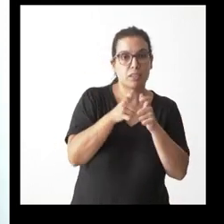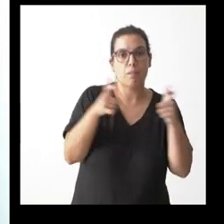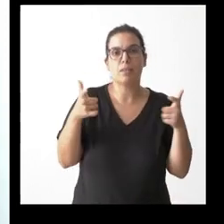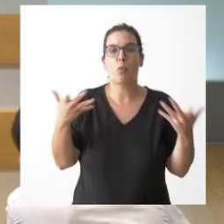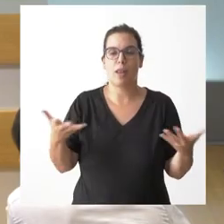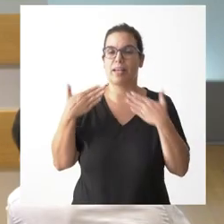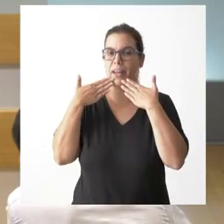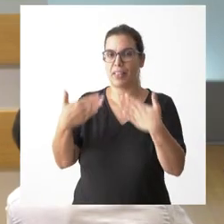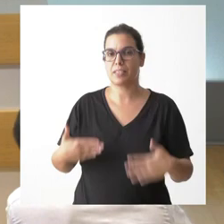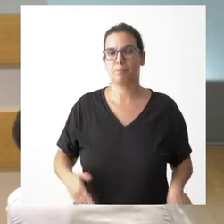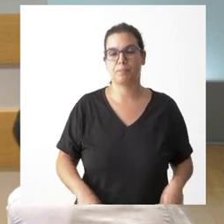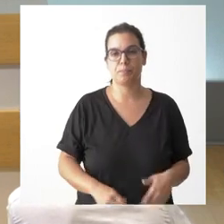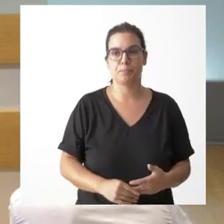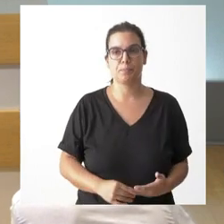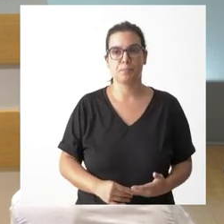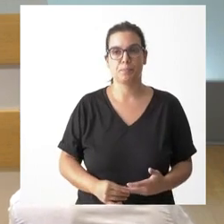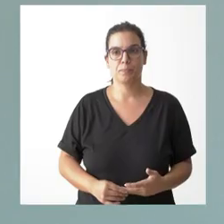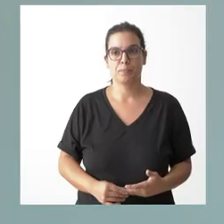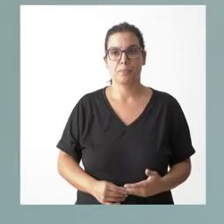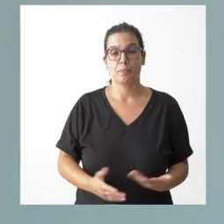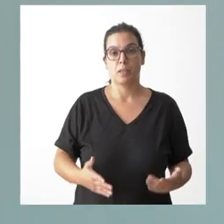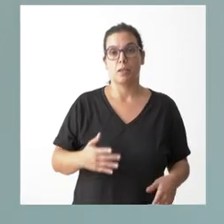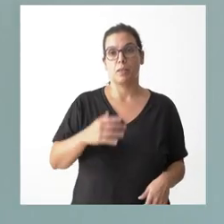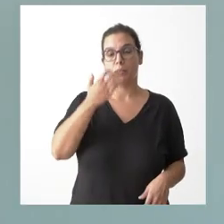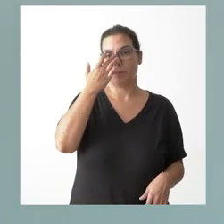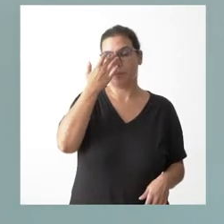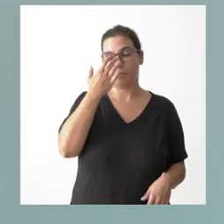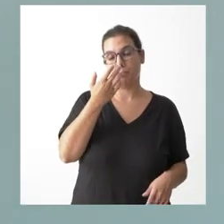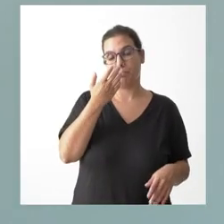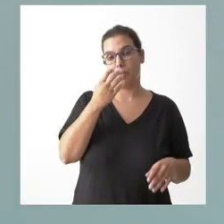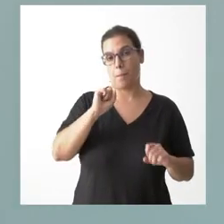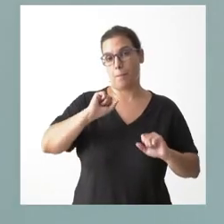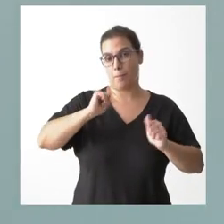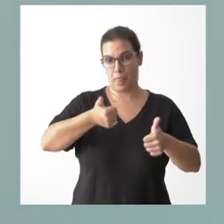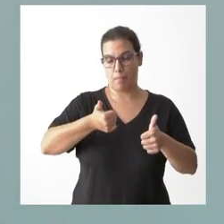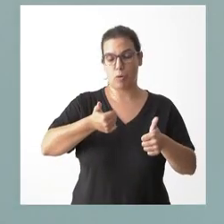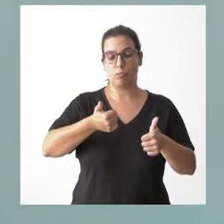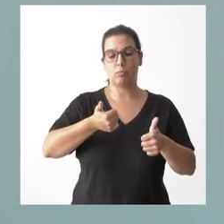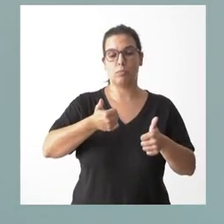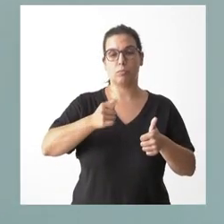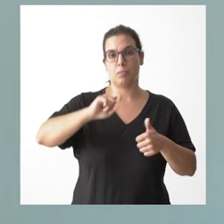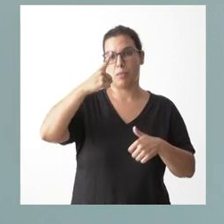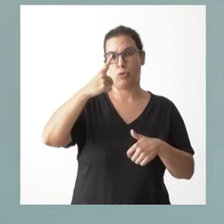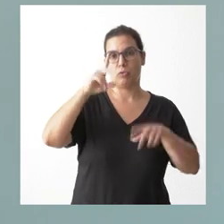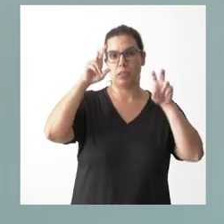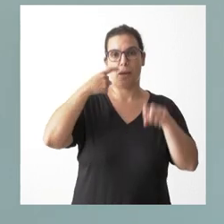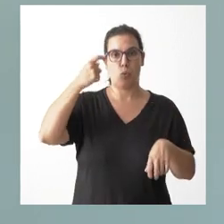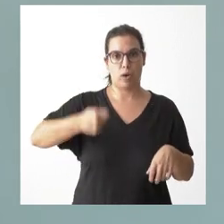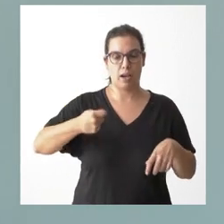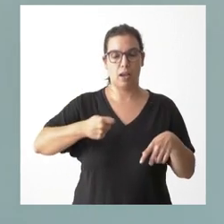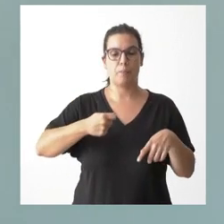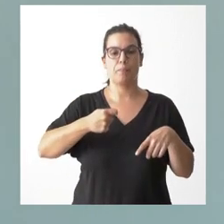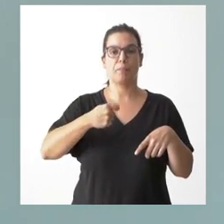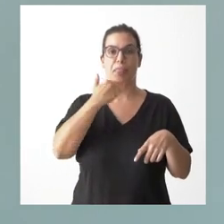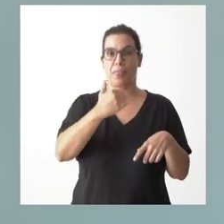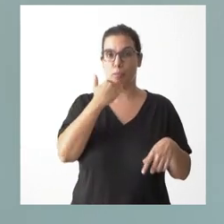gracias. Pues quizá comenzando por lo que me ha apuntado a mí, doy el dato de